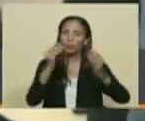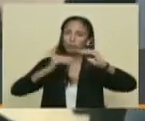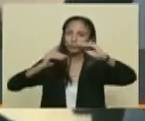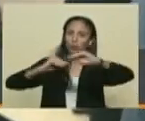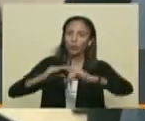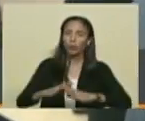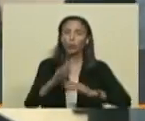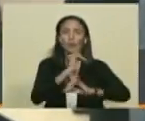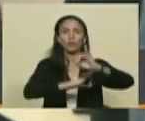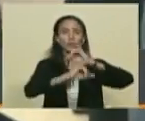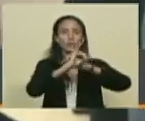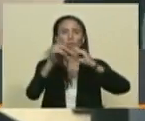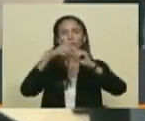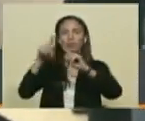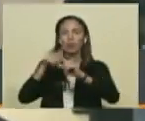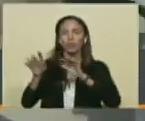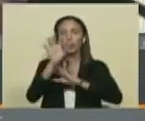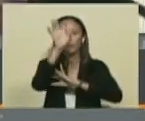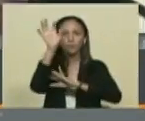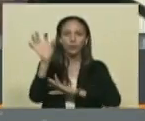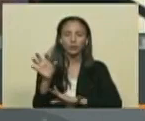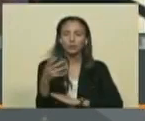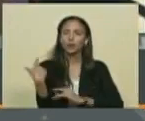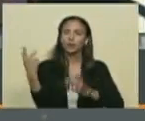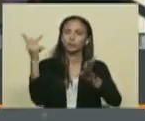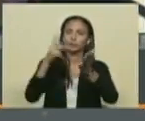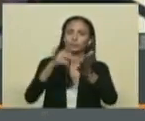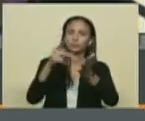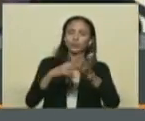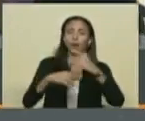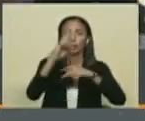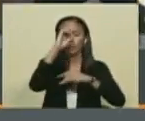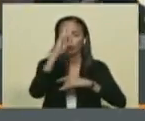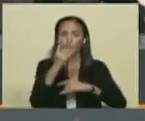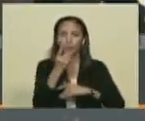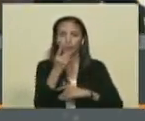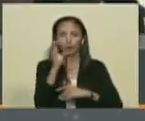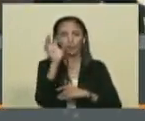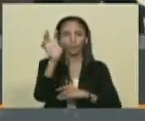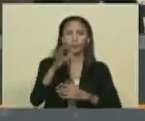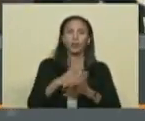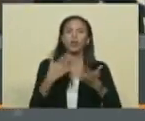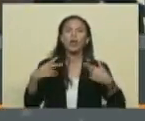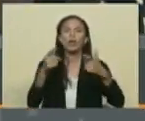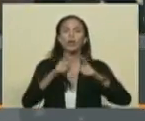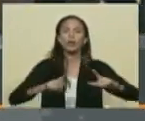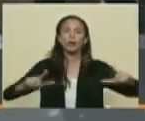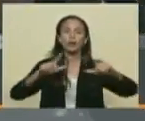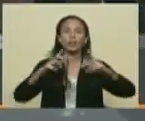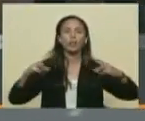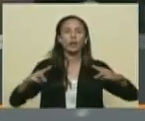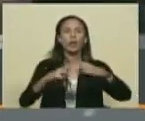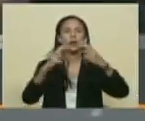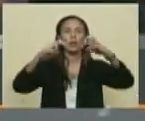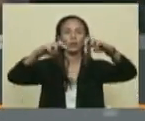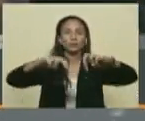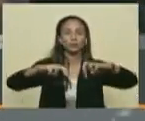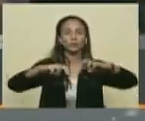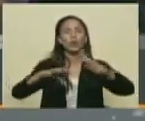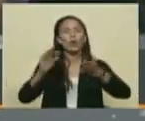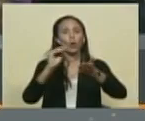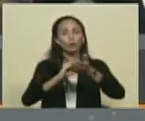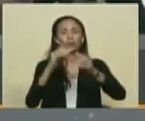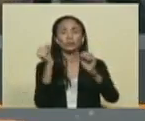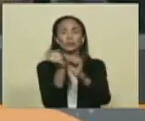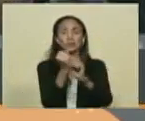acompañantes internacionales que se encuentran acá en República Dominicana. Es importante destacar que entonces habrá una nueva jornada